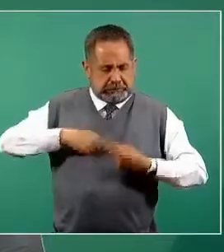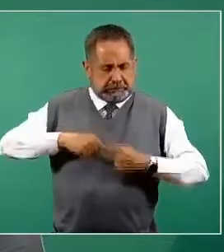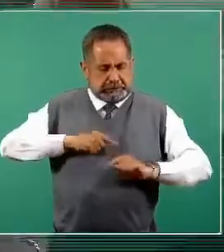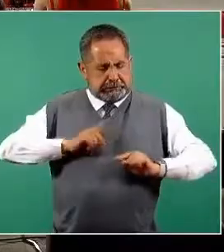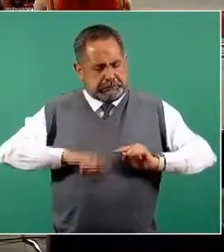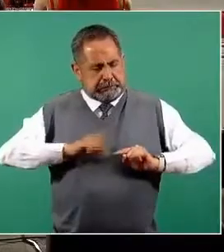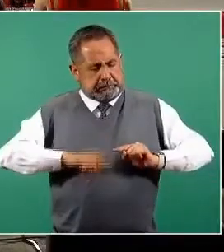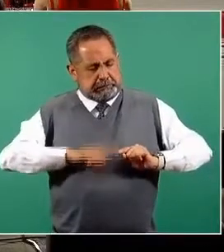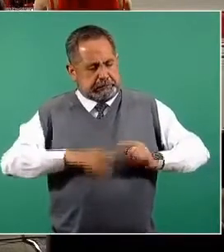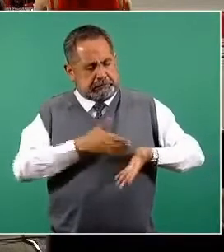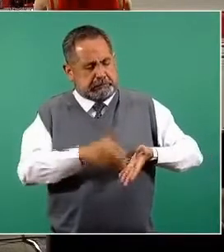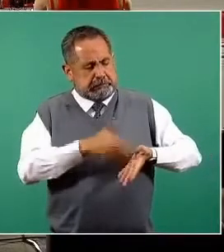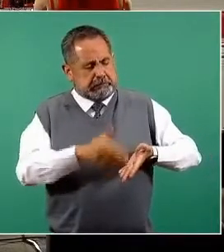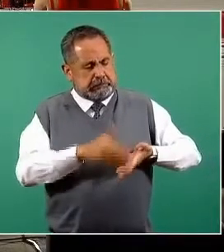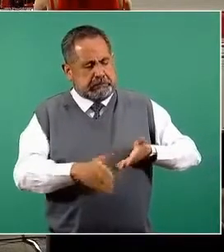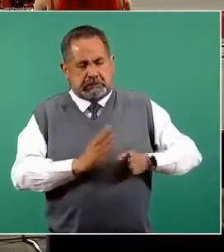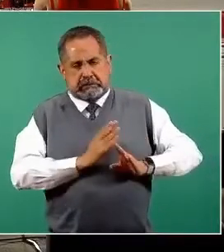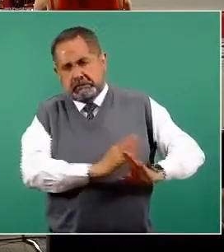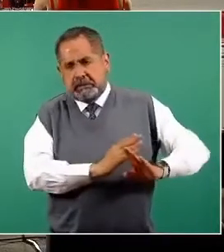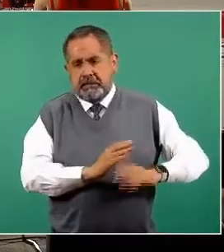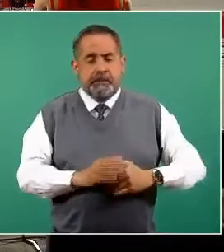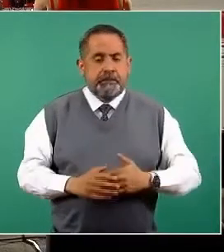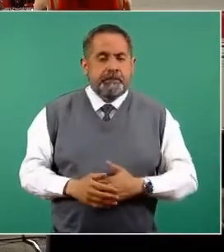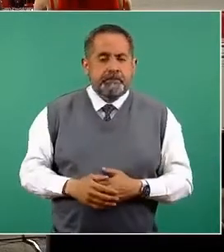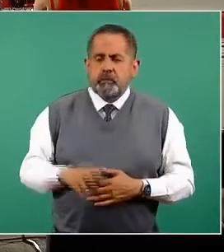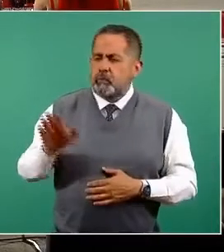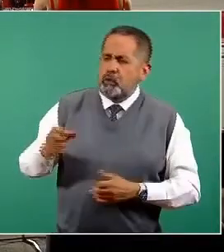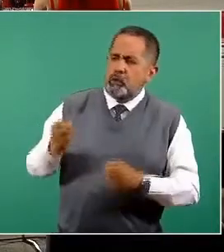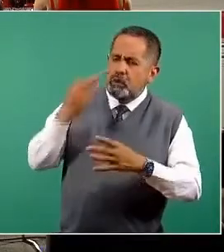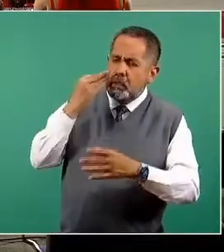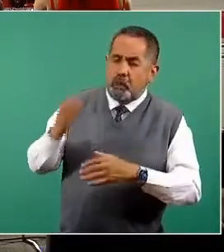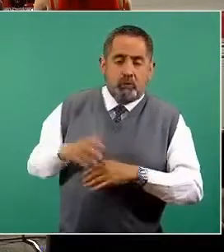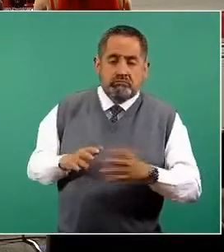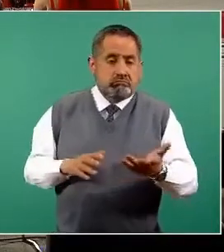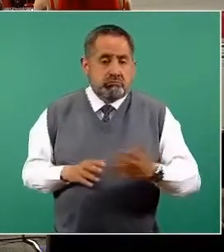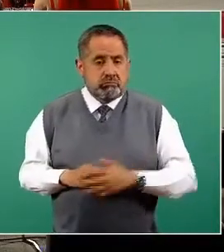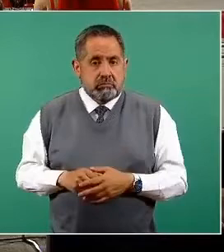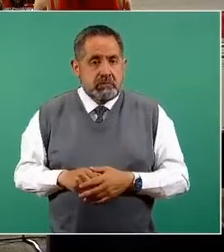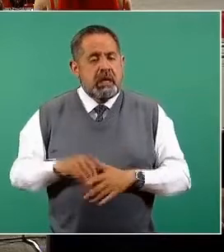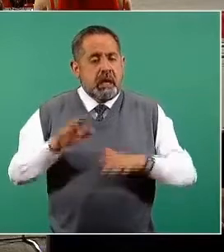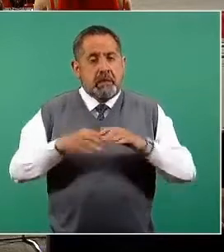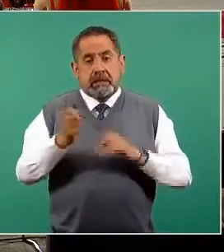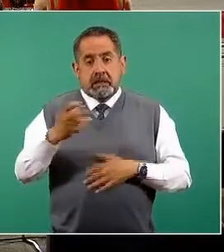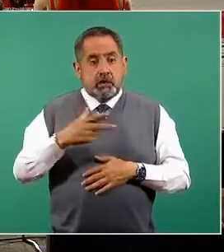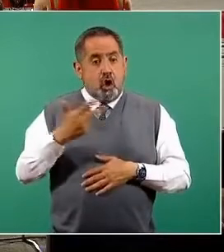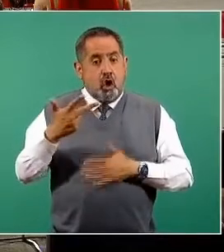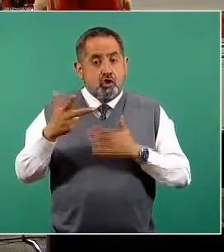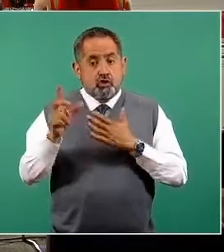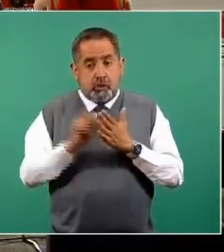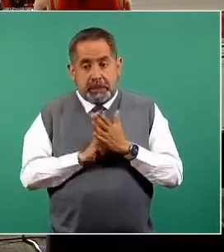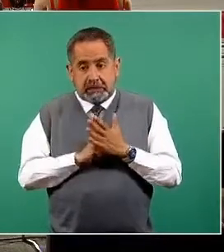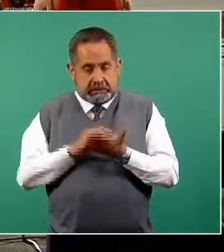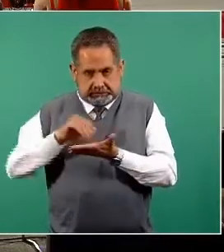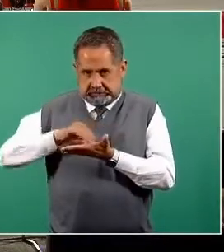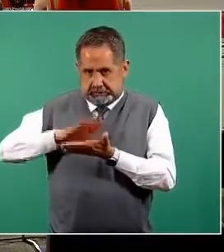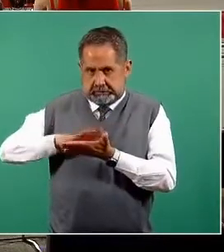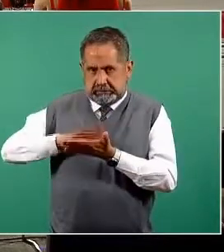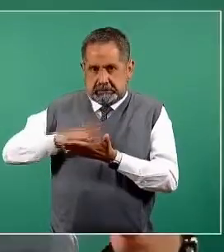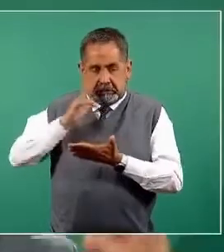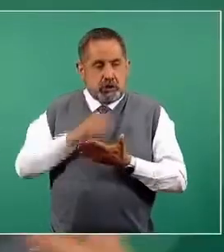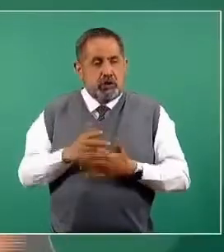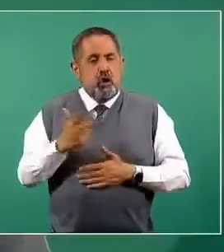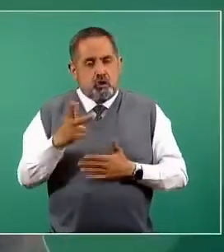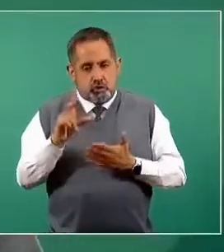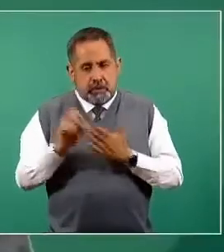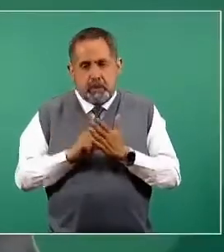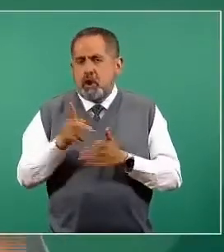a la enfermedad. No se sabe hasta ahorita, el seguimiento más largo es de 8 meses, el seguimiento documentado, pero sigue